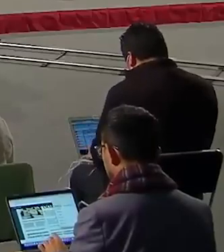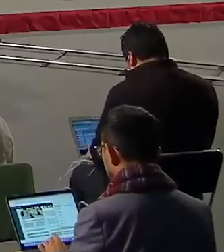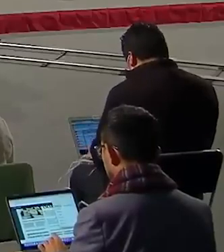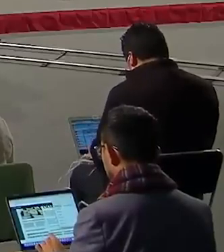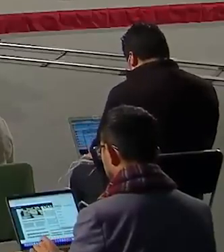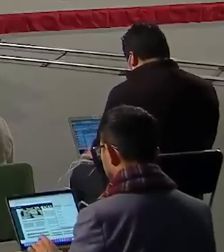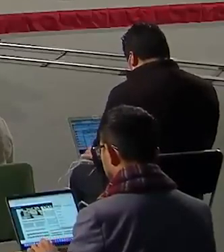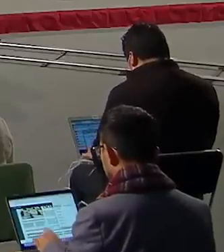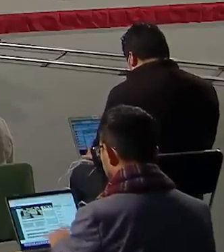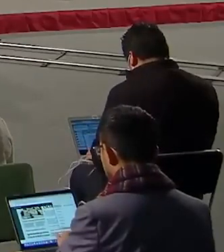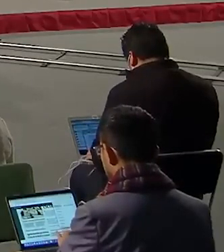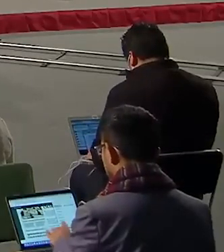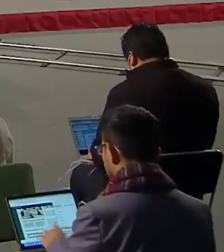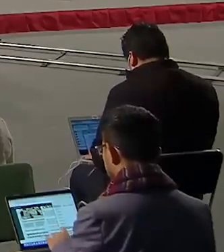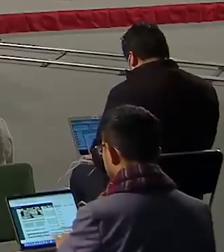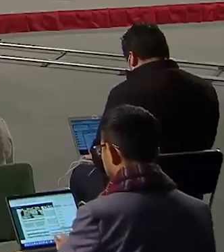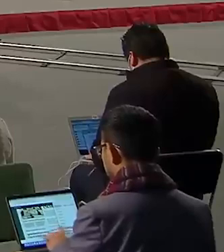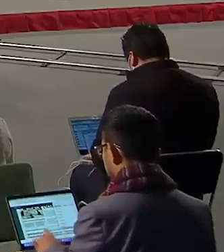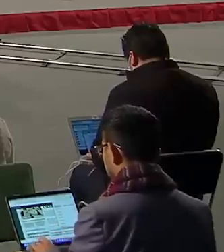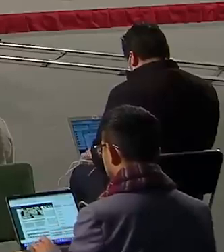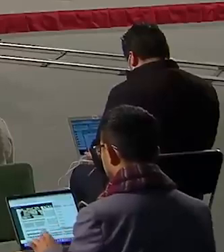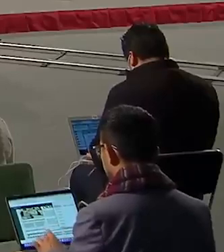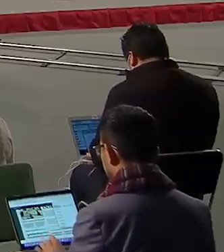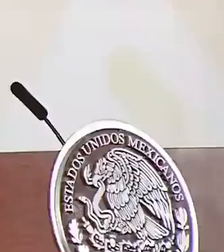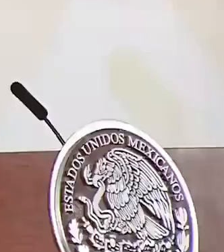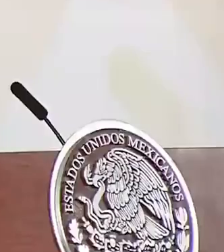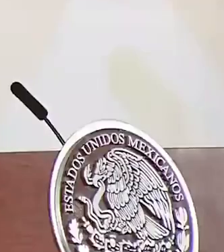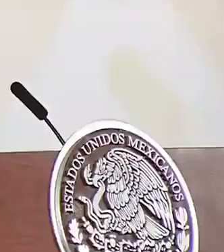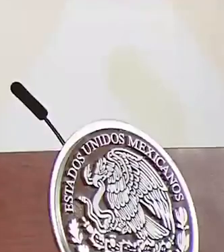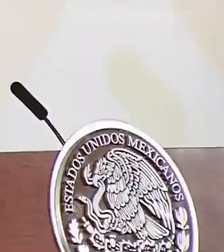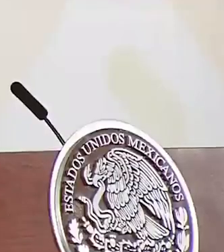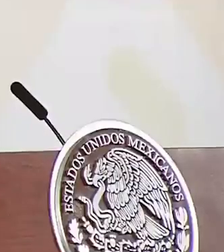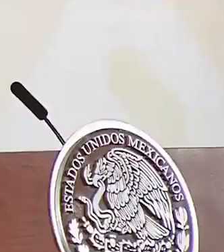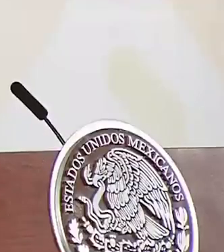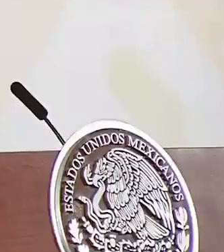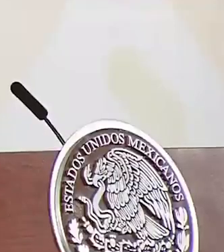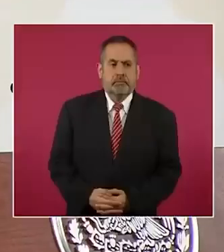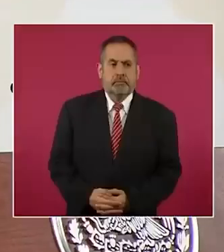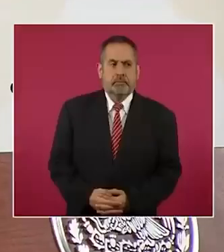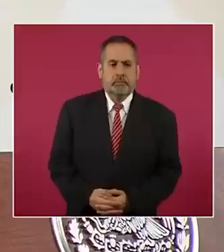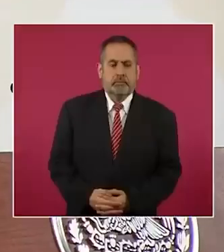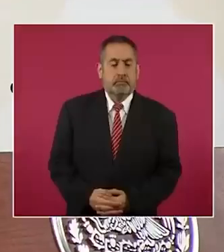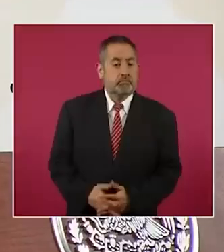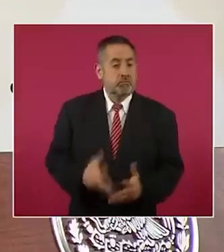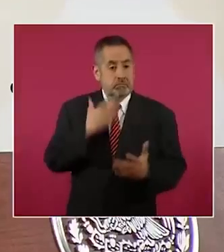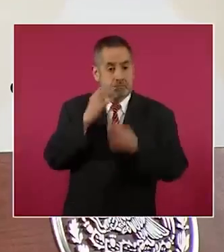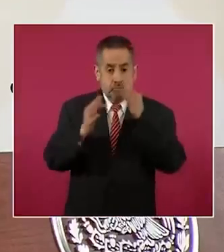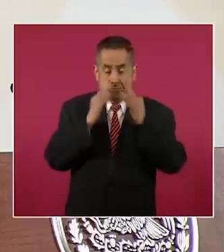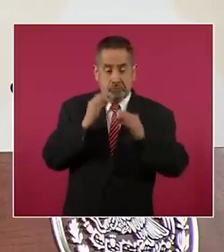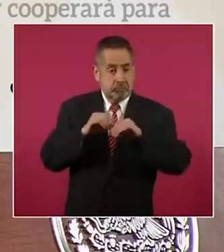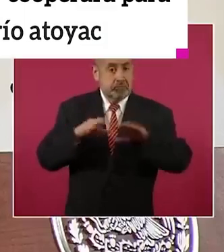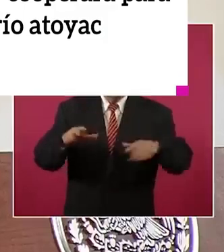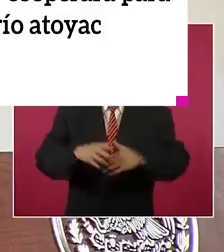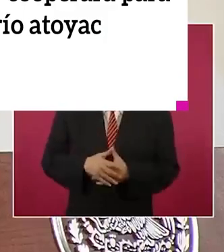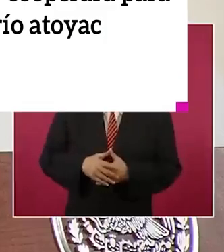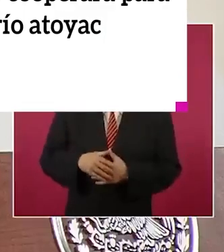También la mañana de este miércoles 9 de noviembre, el presidente de México, Andrés Manuel López Obrador, anunció que su